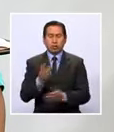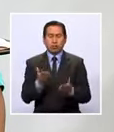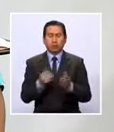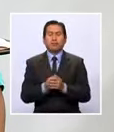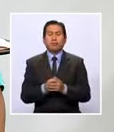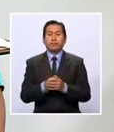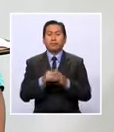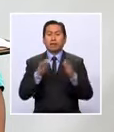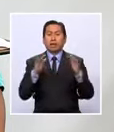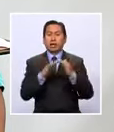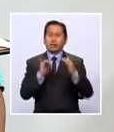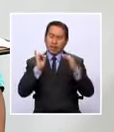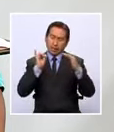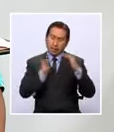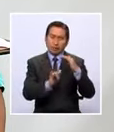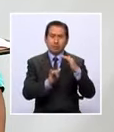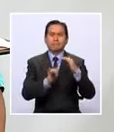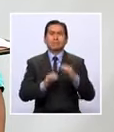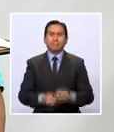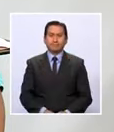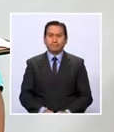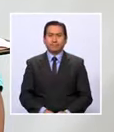quédense en casa